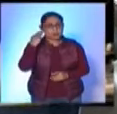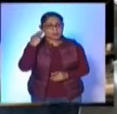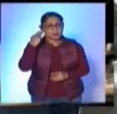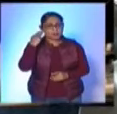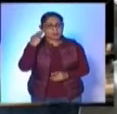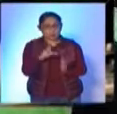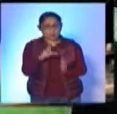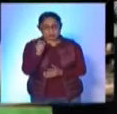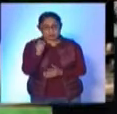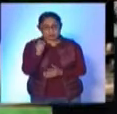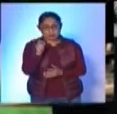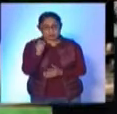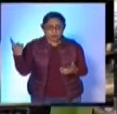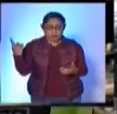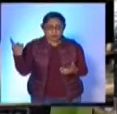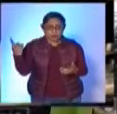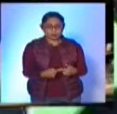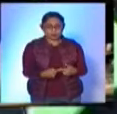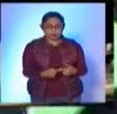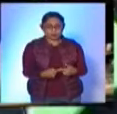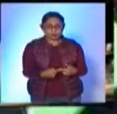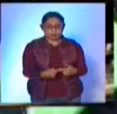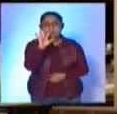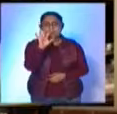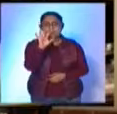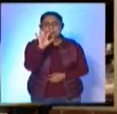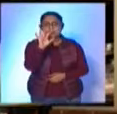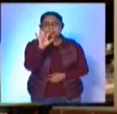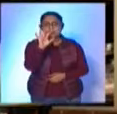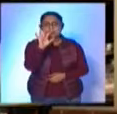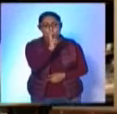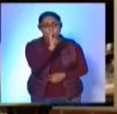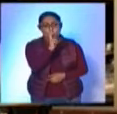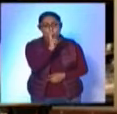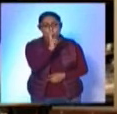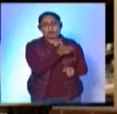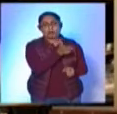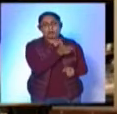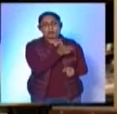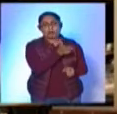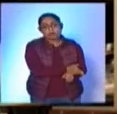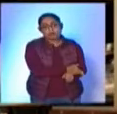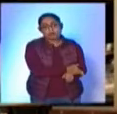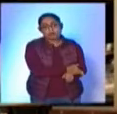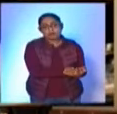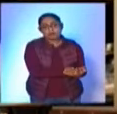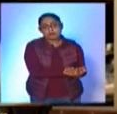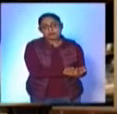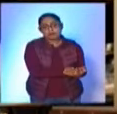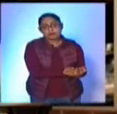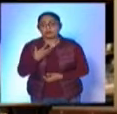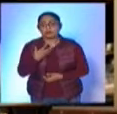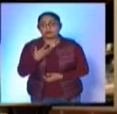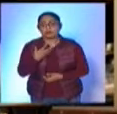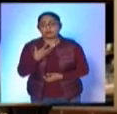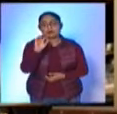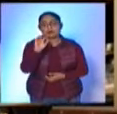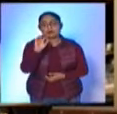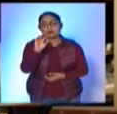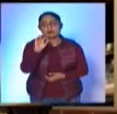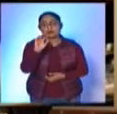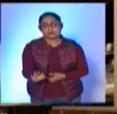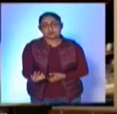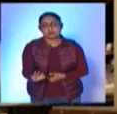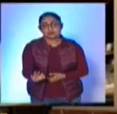a la fecha y un 35% de unidades se encuentran paradas. El impacto pues es grave, el 70% de nuestro ingreso